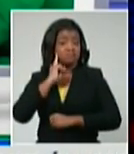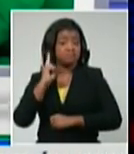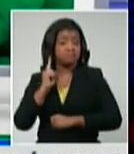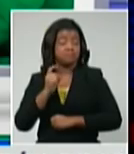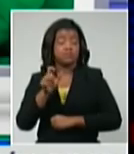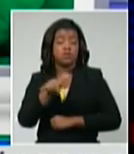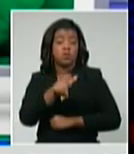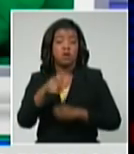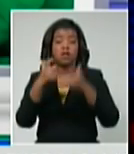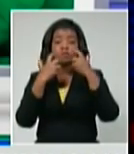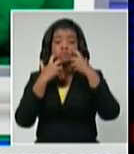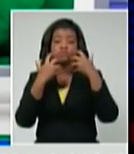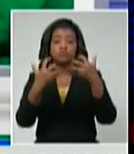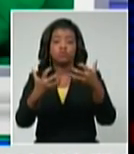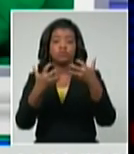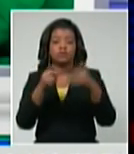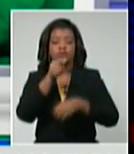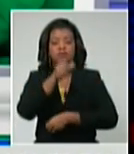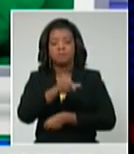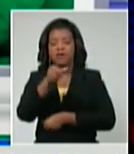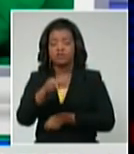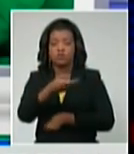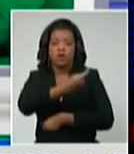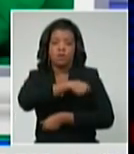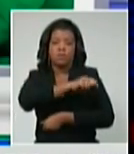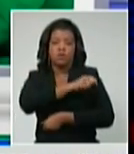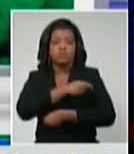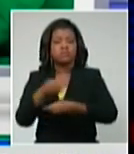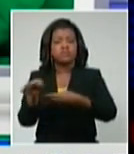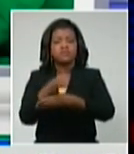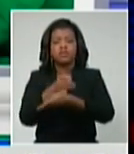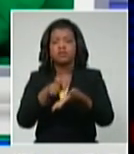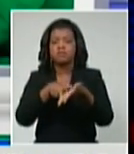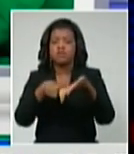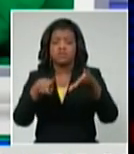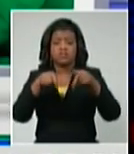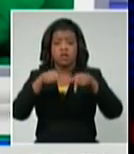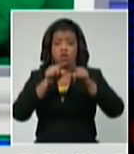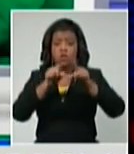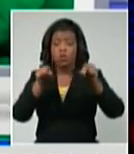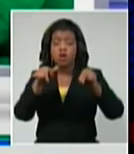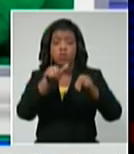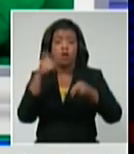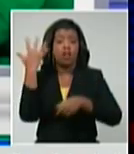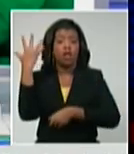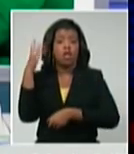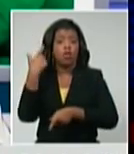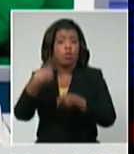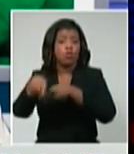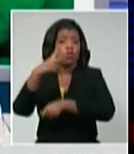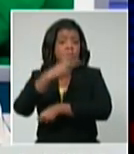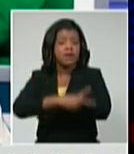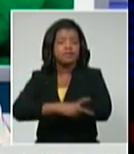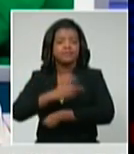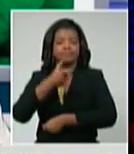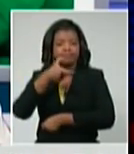importante, a todas las personas que en diferentes lugares de Cuba y hasta en el exterior siguen esta